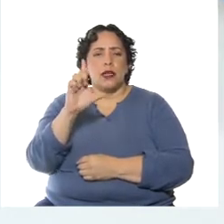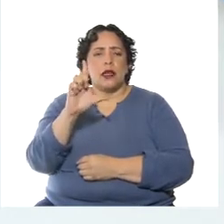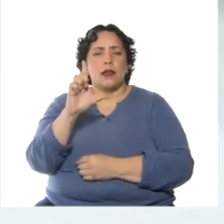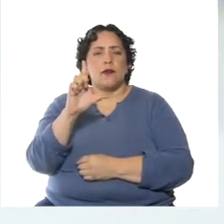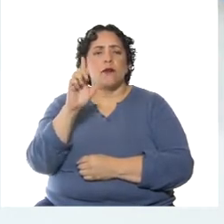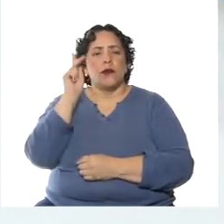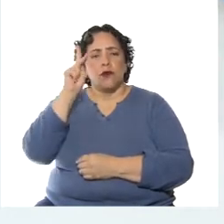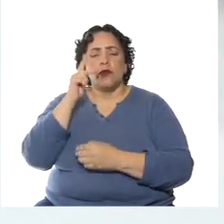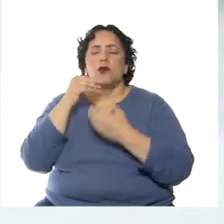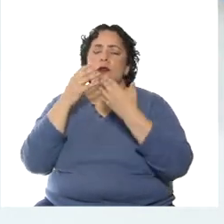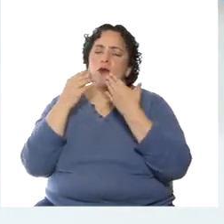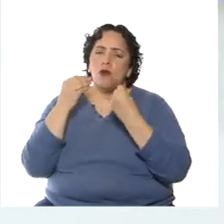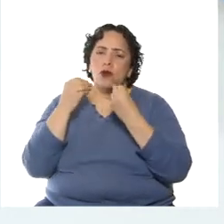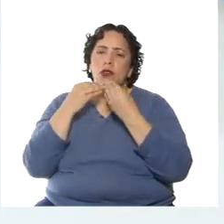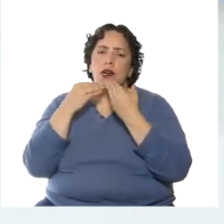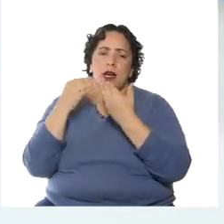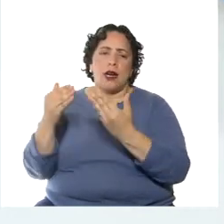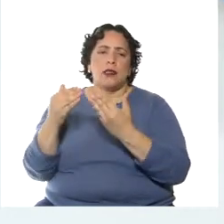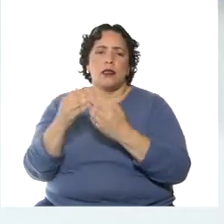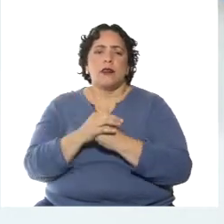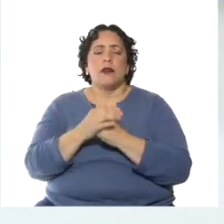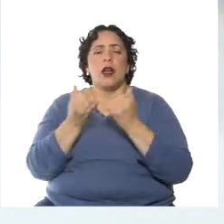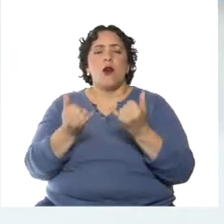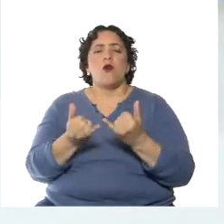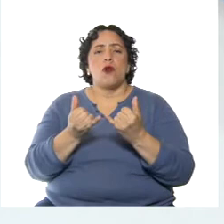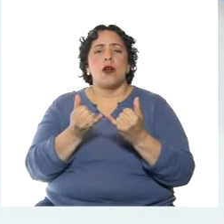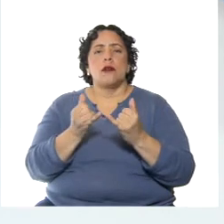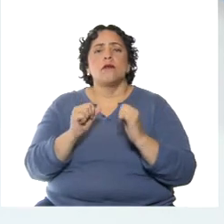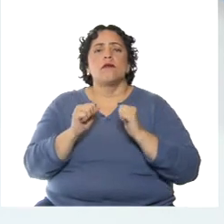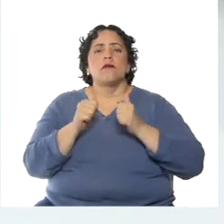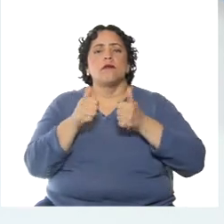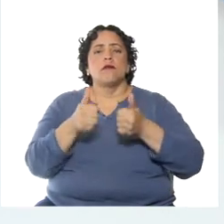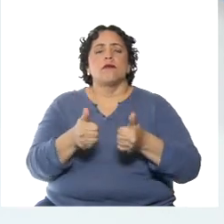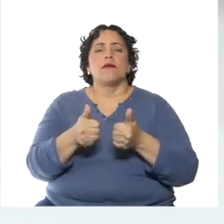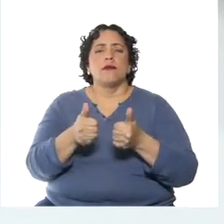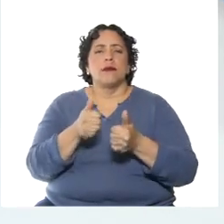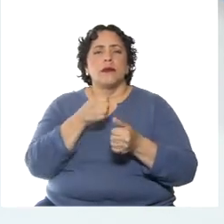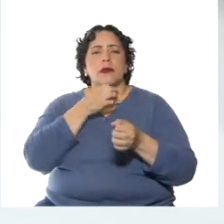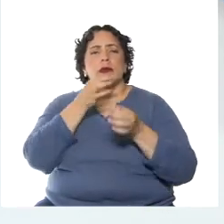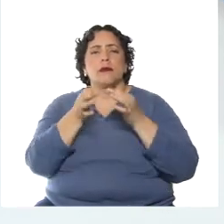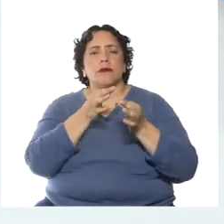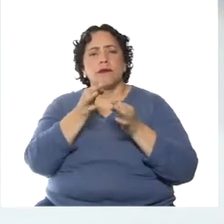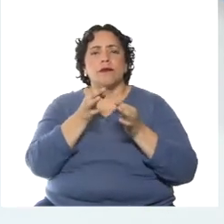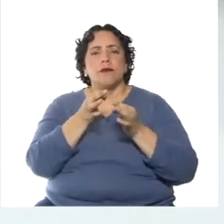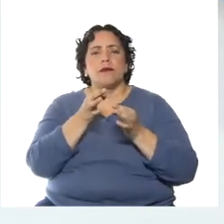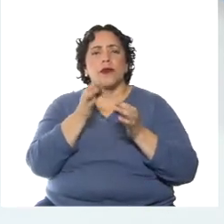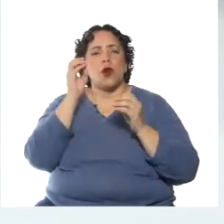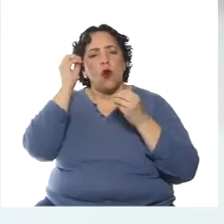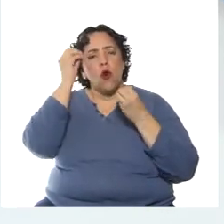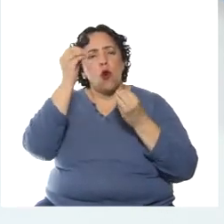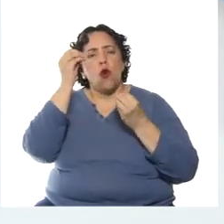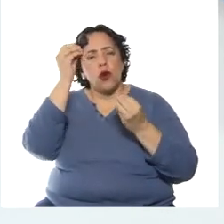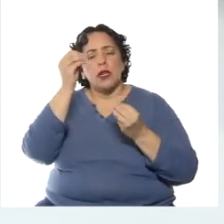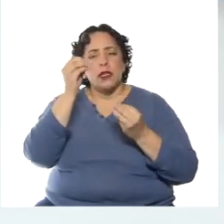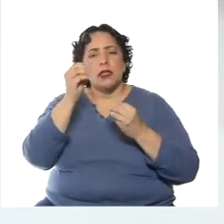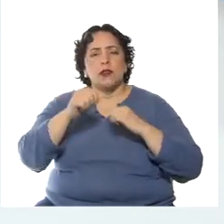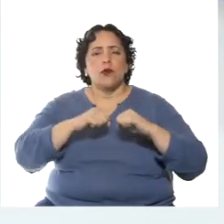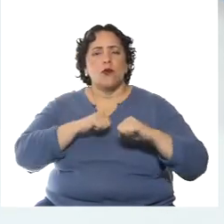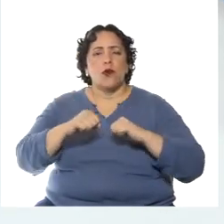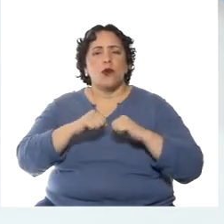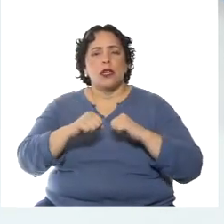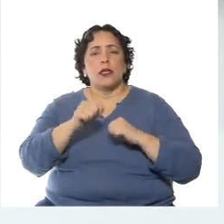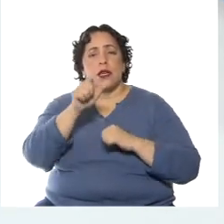profesora Yolibel, muchísimas gracias. Y bueno, vamos a entrar entonces en materia. Vamos a hablar de orientación y